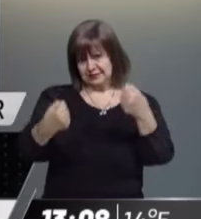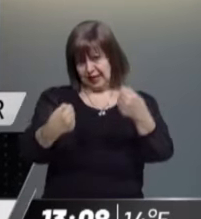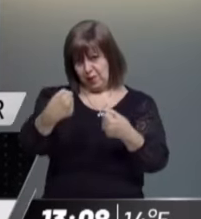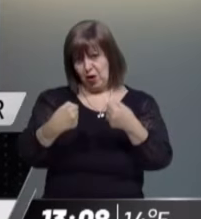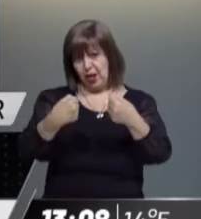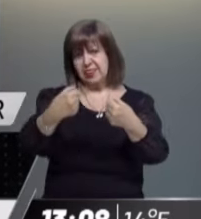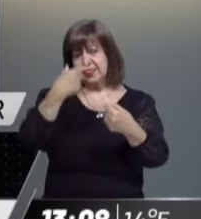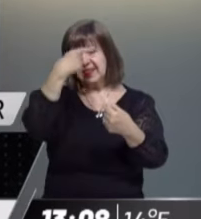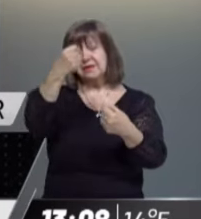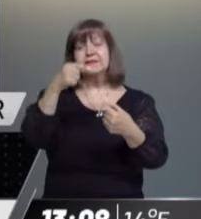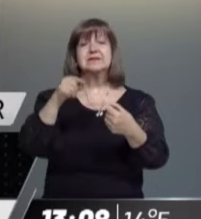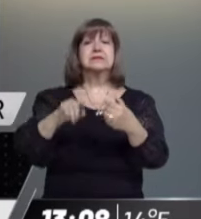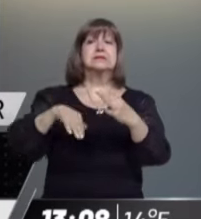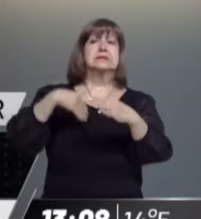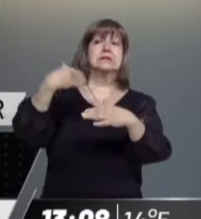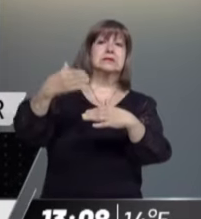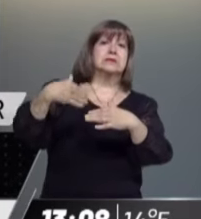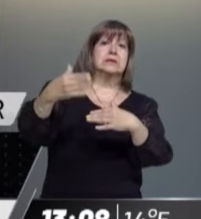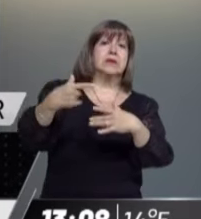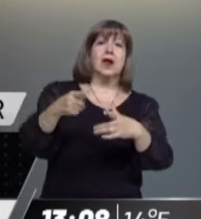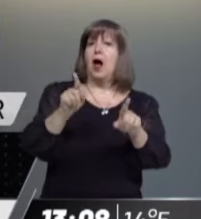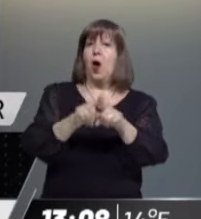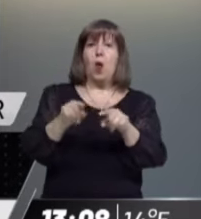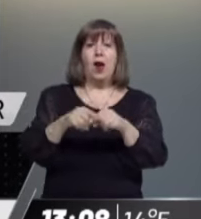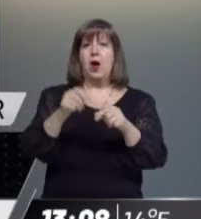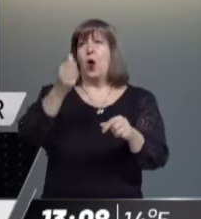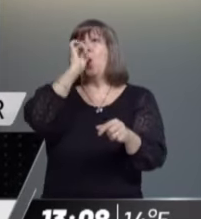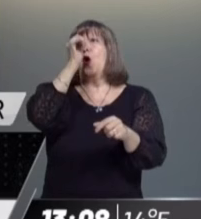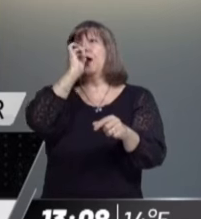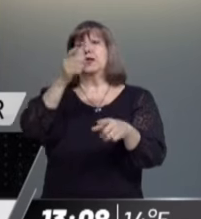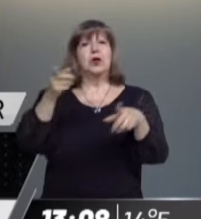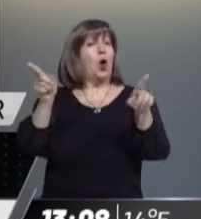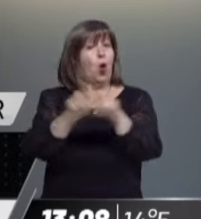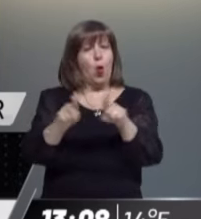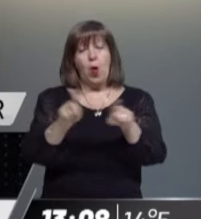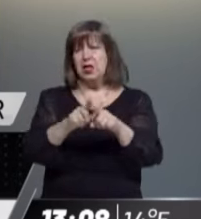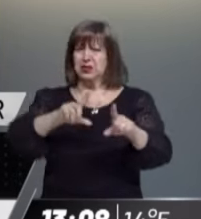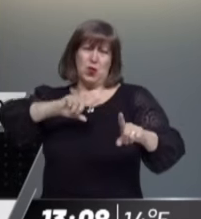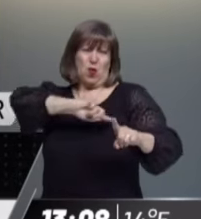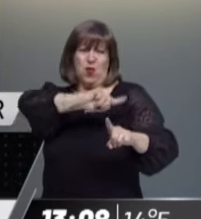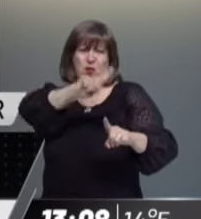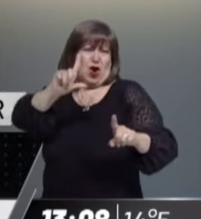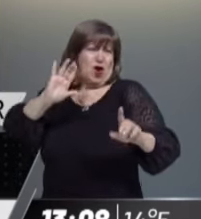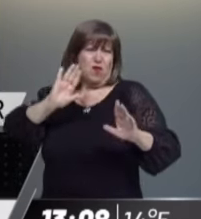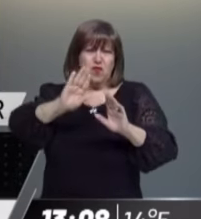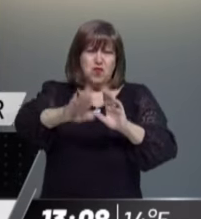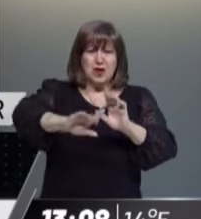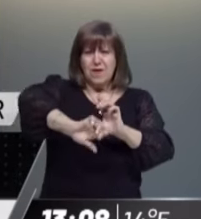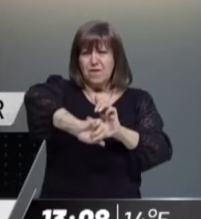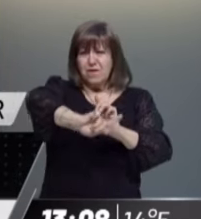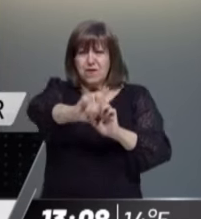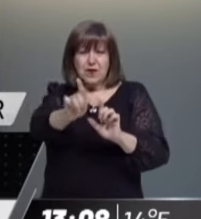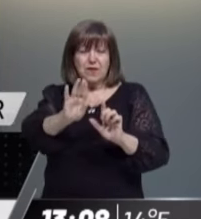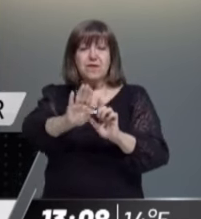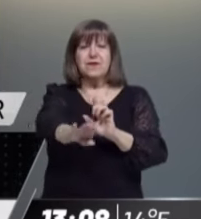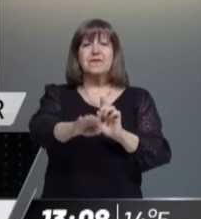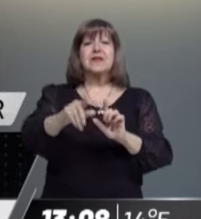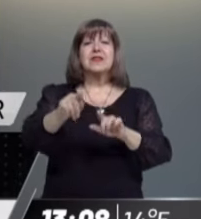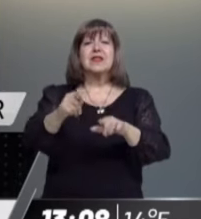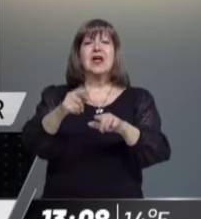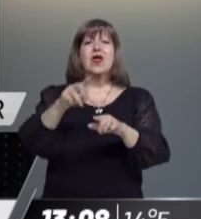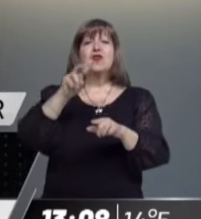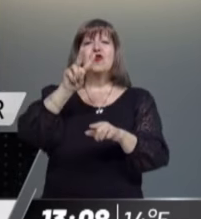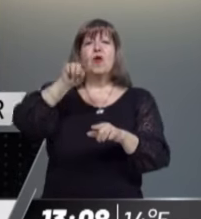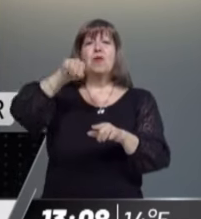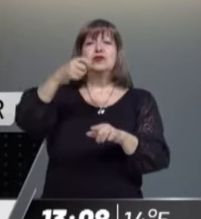consideración se mantiene o no Ya que el fiscal deberá demostrarlo de acuerdo a la prueba de alcolemia El tunu yanino manejaba con